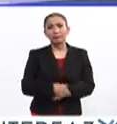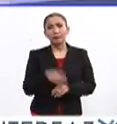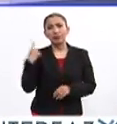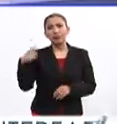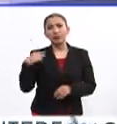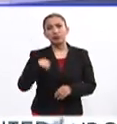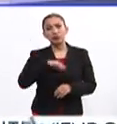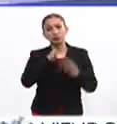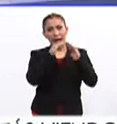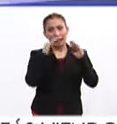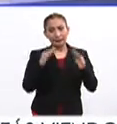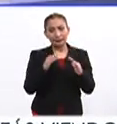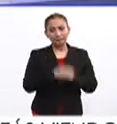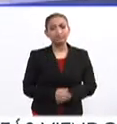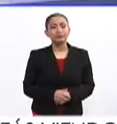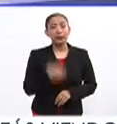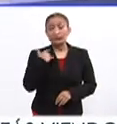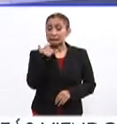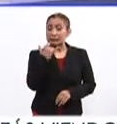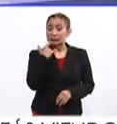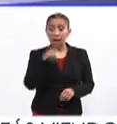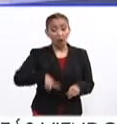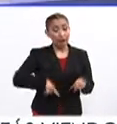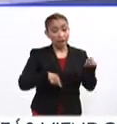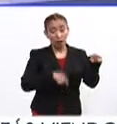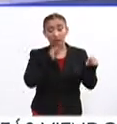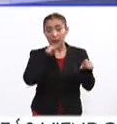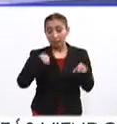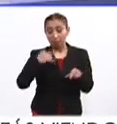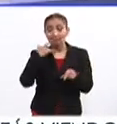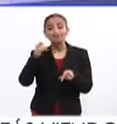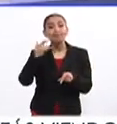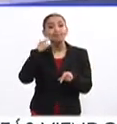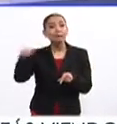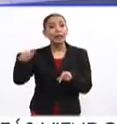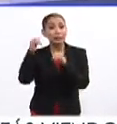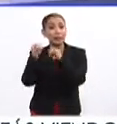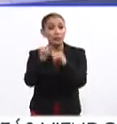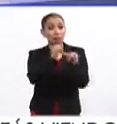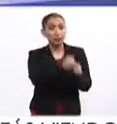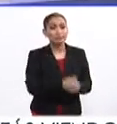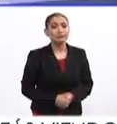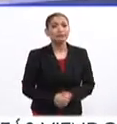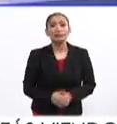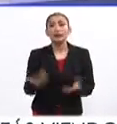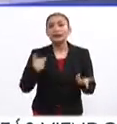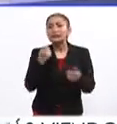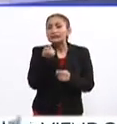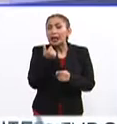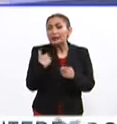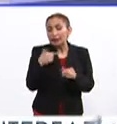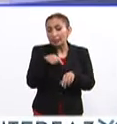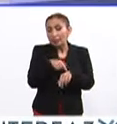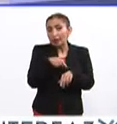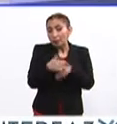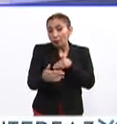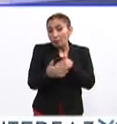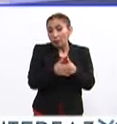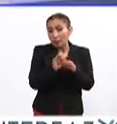desde nuestros hogares. Son esfuerzos gubernamentales, pero también esfuerzos individuales. Estamos llegando a una